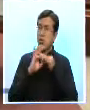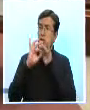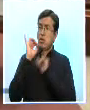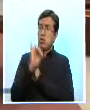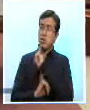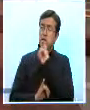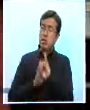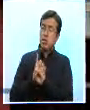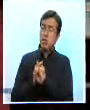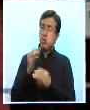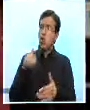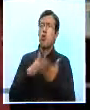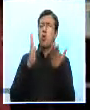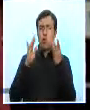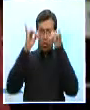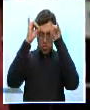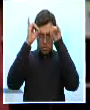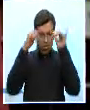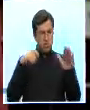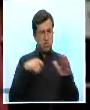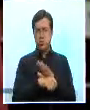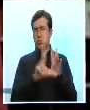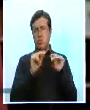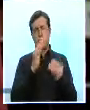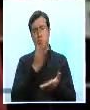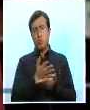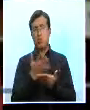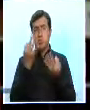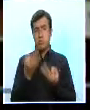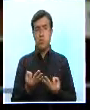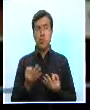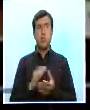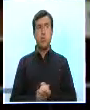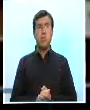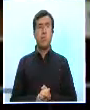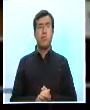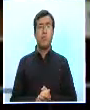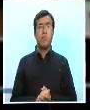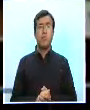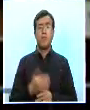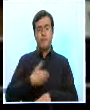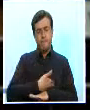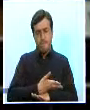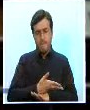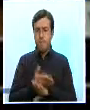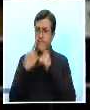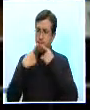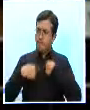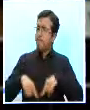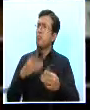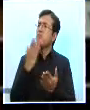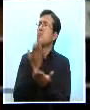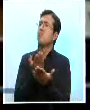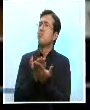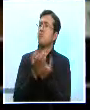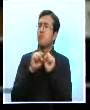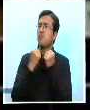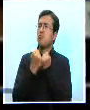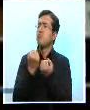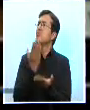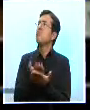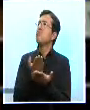internacional anti tauromaquia creada recientemente cuyo lanzamiento oficial se produjo durante esta jornada Qué propuestas trae a